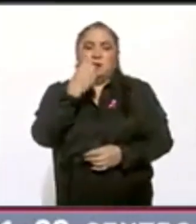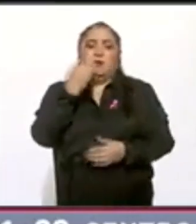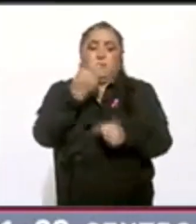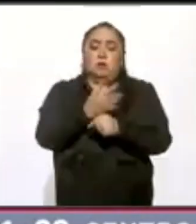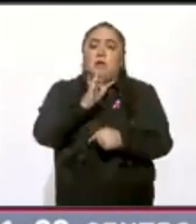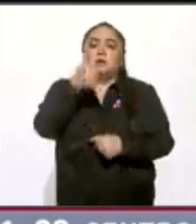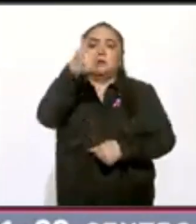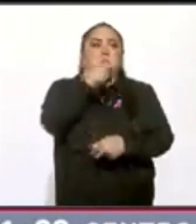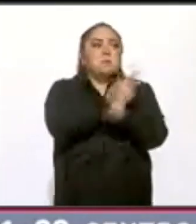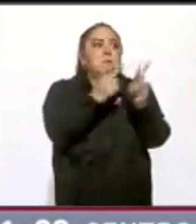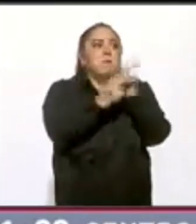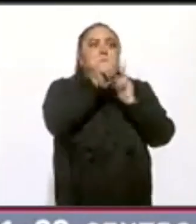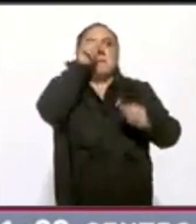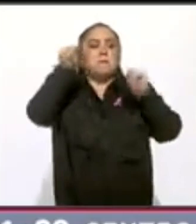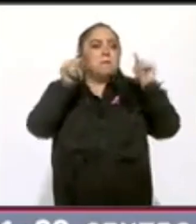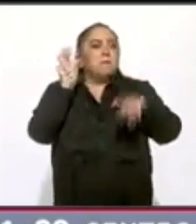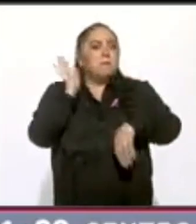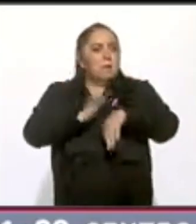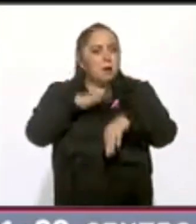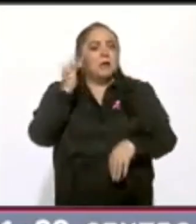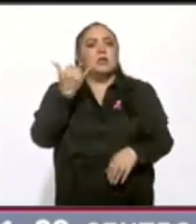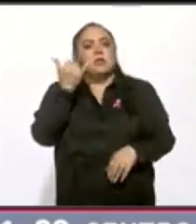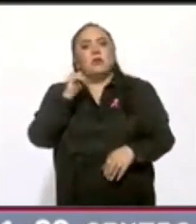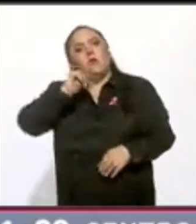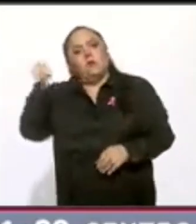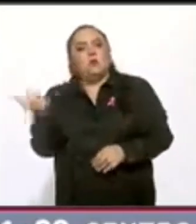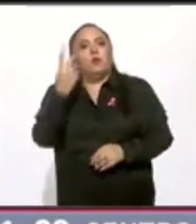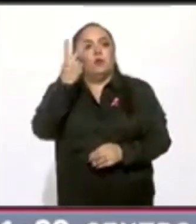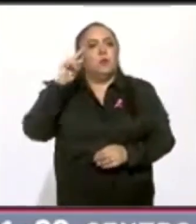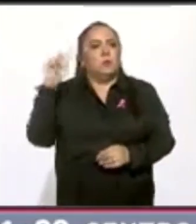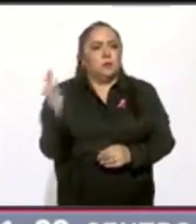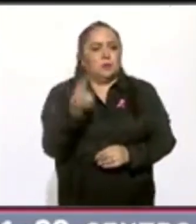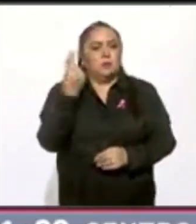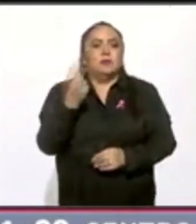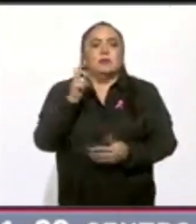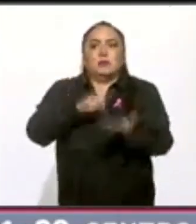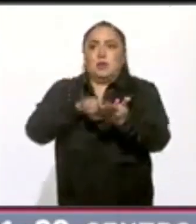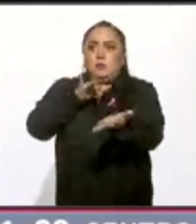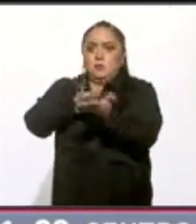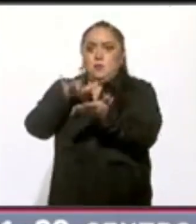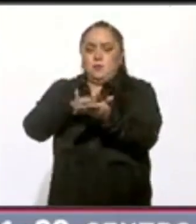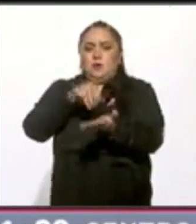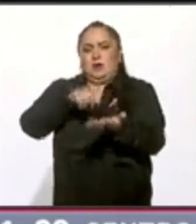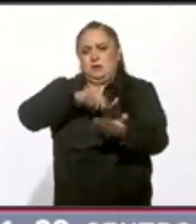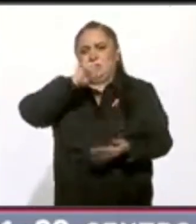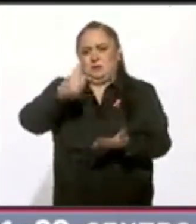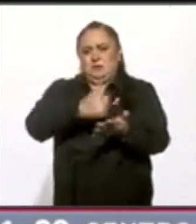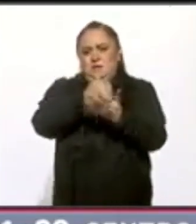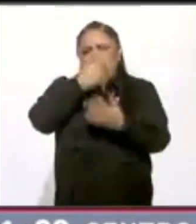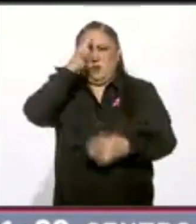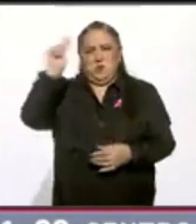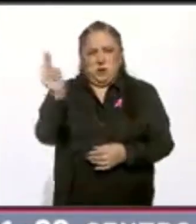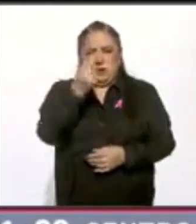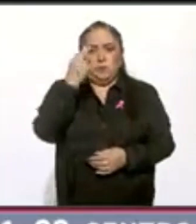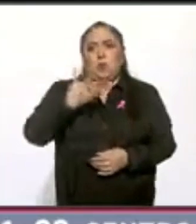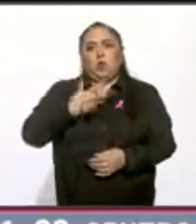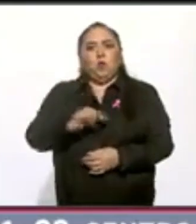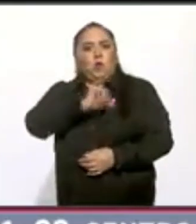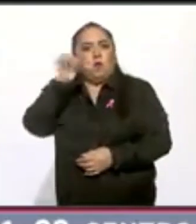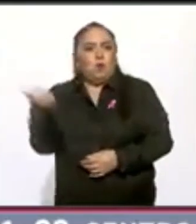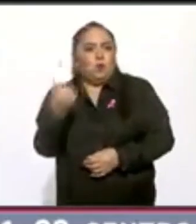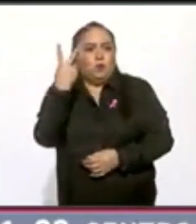6 preparatorias más, y creamos 2 universidades. Además de apoyar la Universidad Autónoma de la Ciudad de México, creamos 2